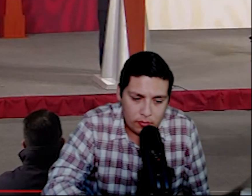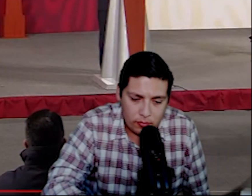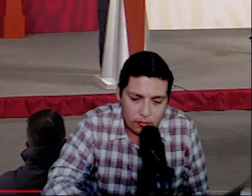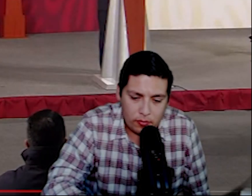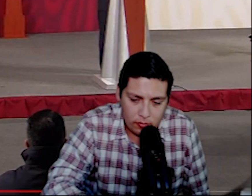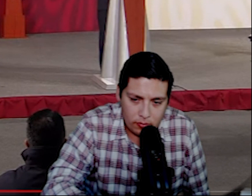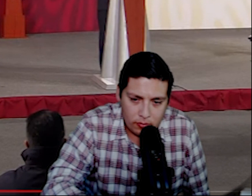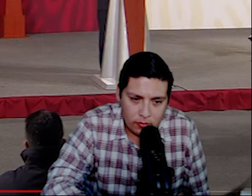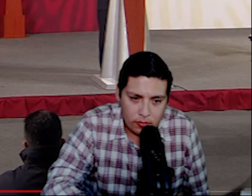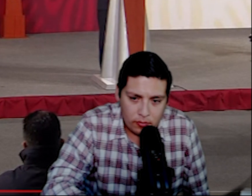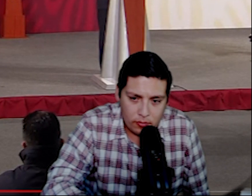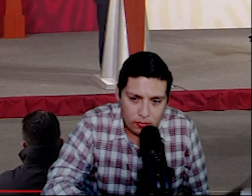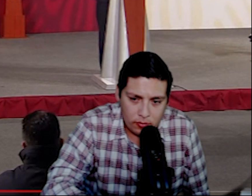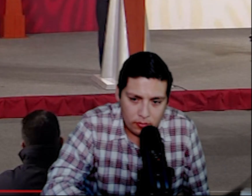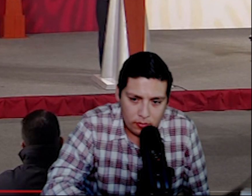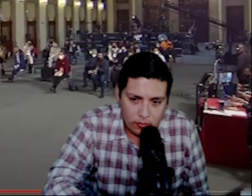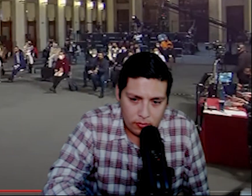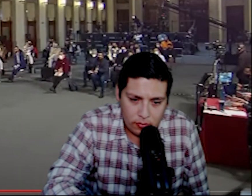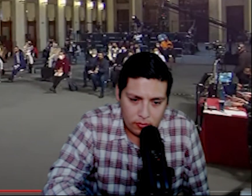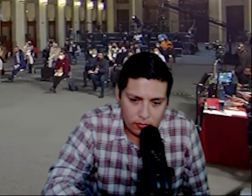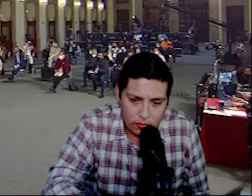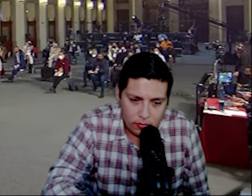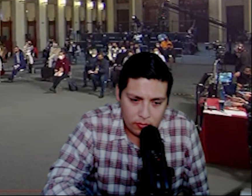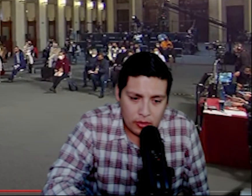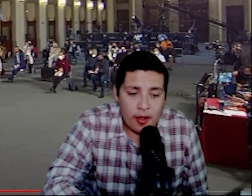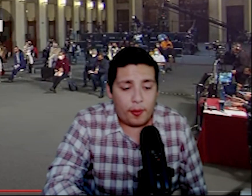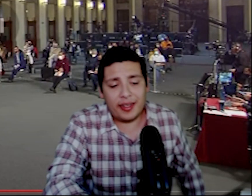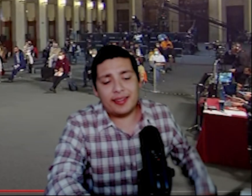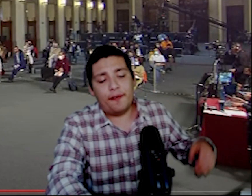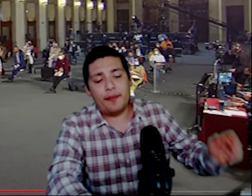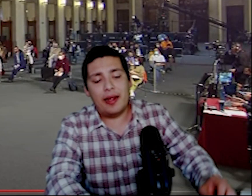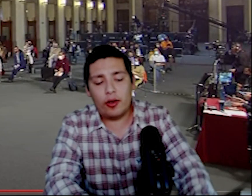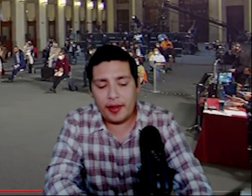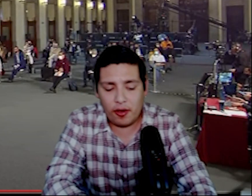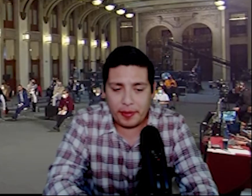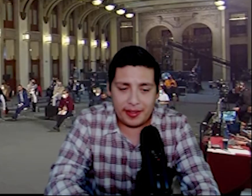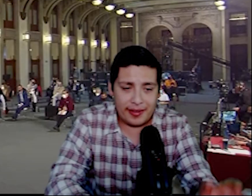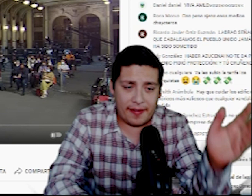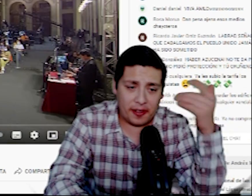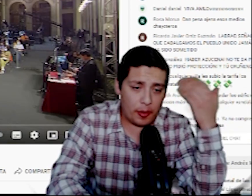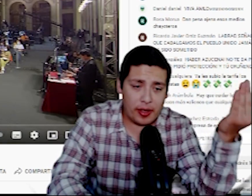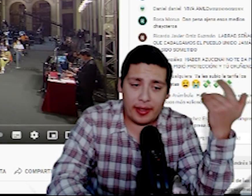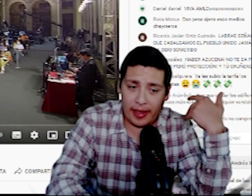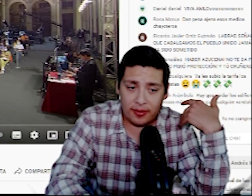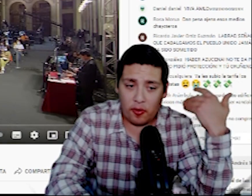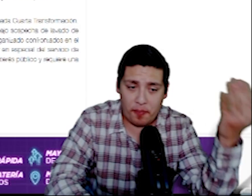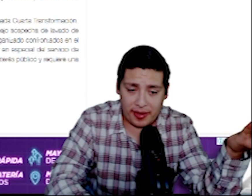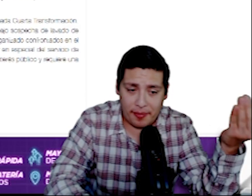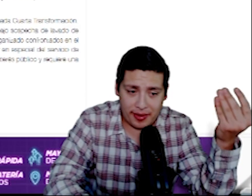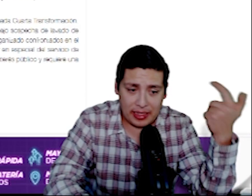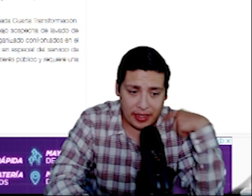resuelvan. Pero para evitar que vuelva a suceder algo así. Que no sea una cuestión cupular, pues. Pues ahí está, familia, lo que dijo el presidente Andrés Manuel, que es